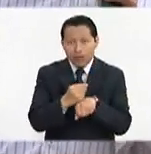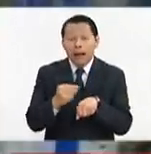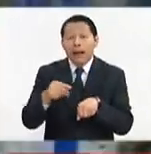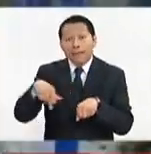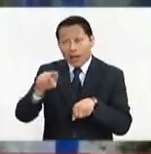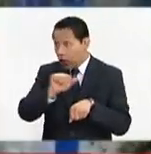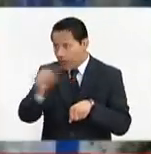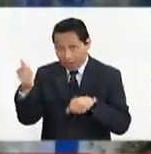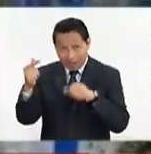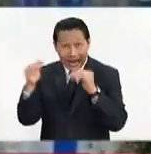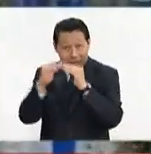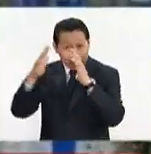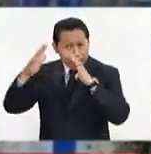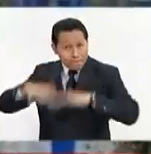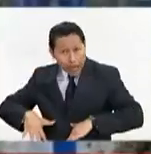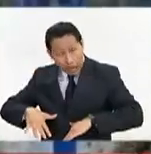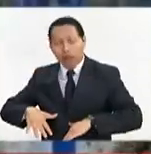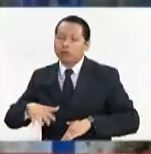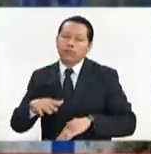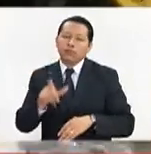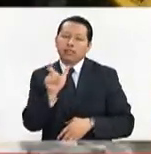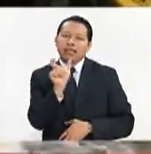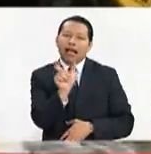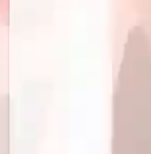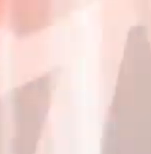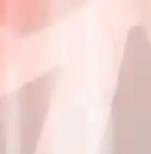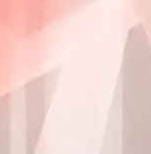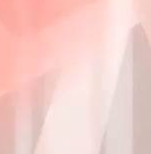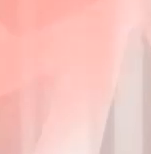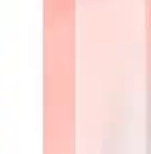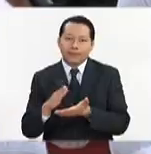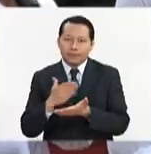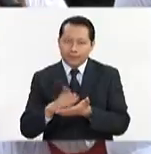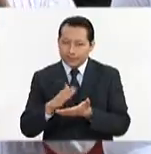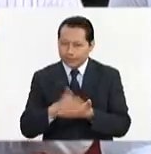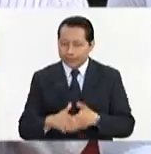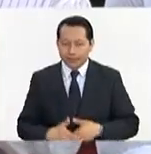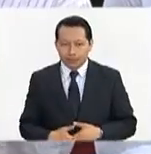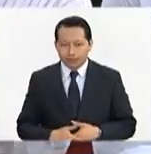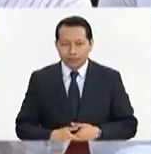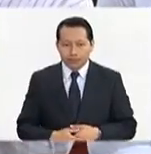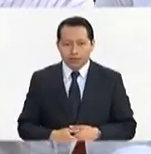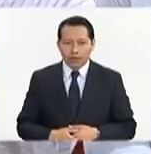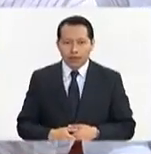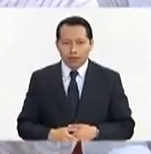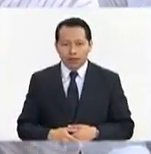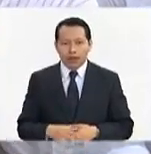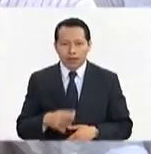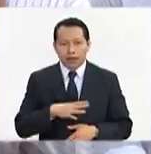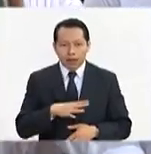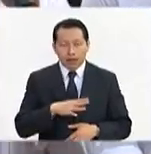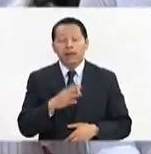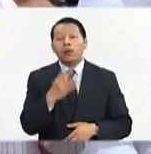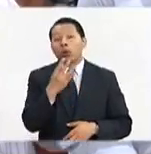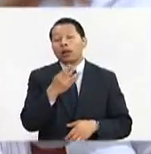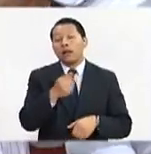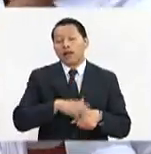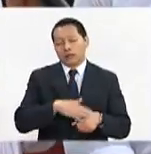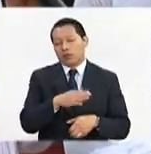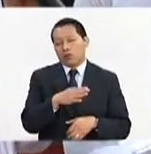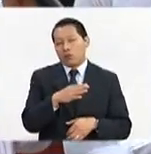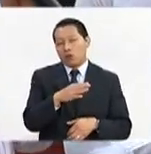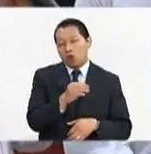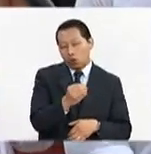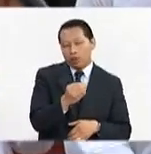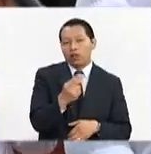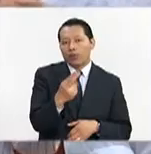entregar 2 tarjetas y varios depósitos. Y vamos a entregar 4 administraciones, octubre, noviembre, diciembre y